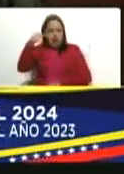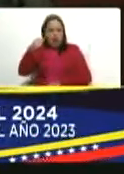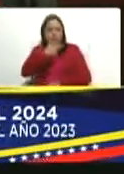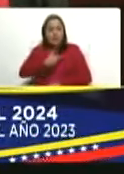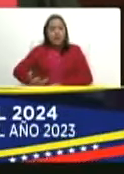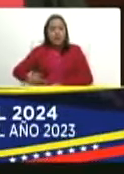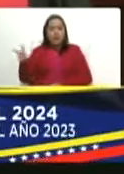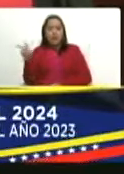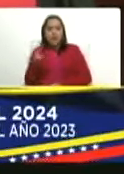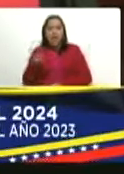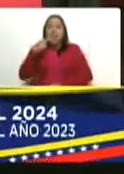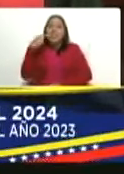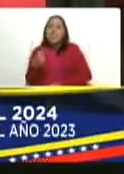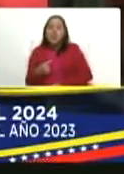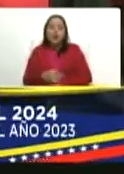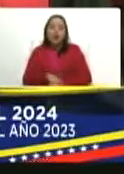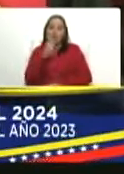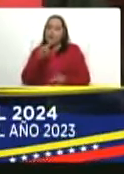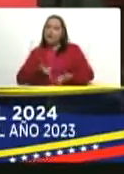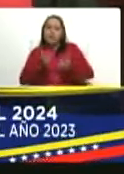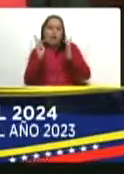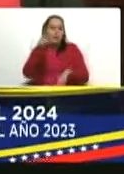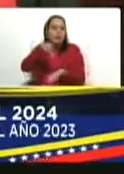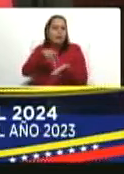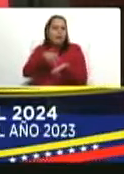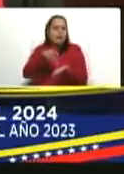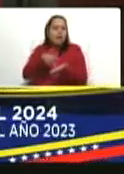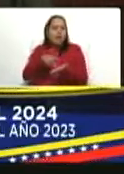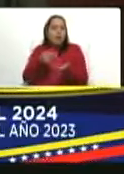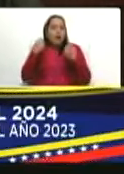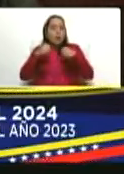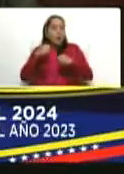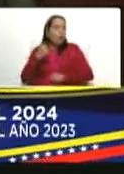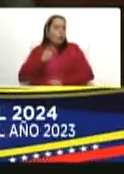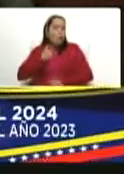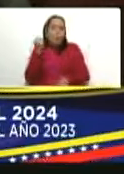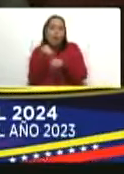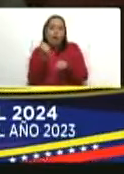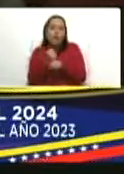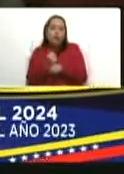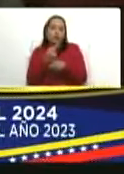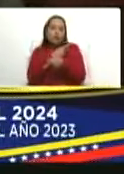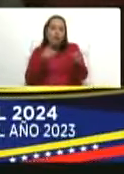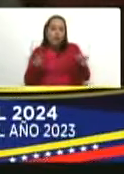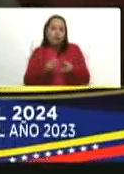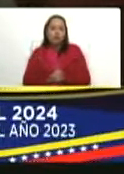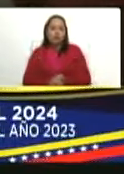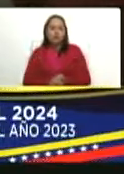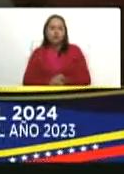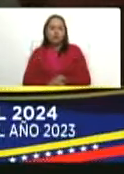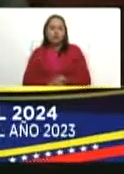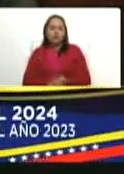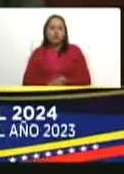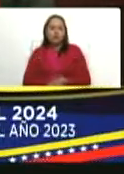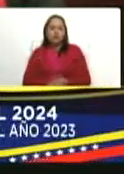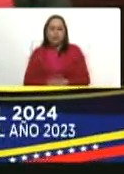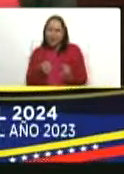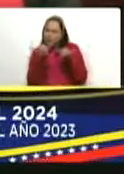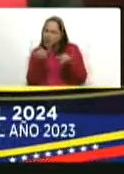Venezuela y ordenó su inhabilitación para el ejercicio de cualquier cargo público. En ese mismo